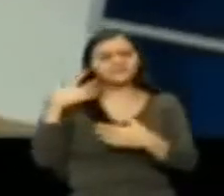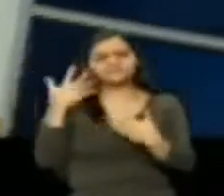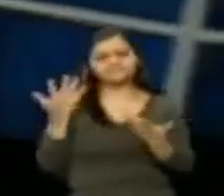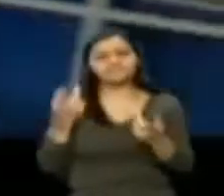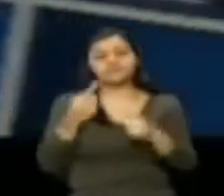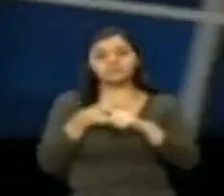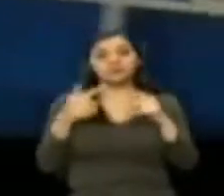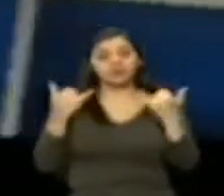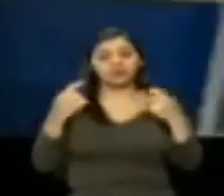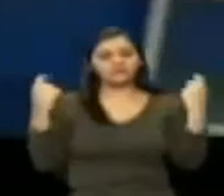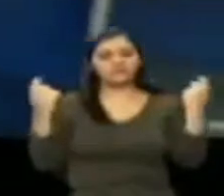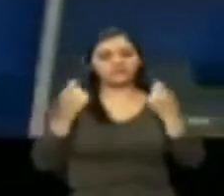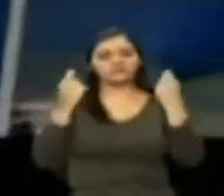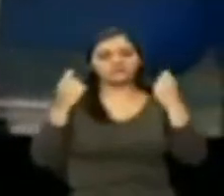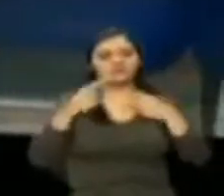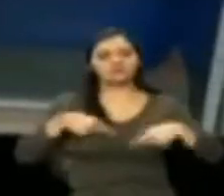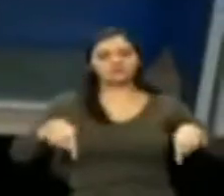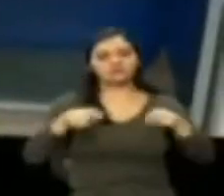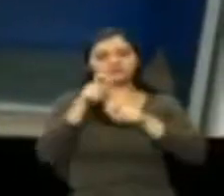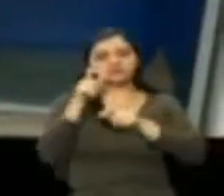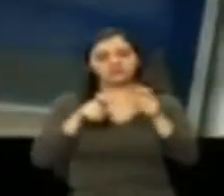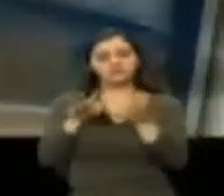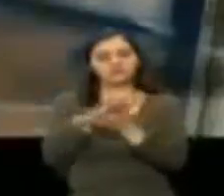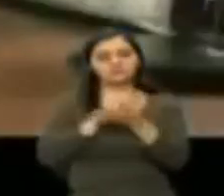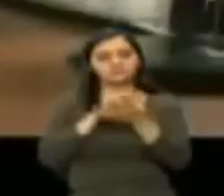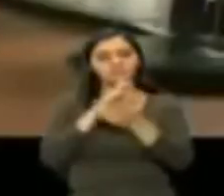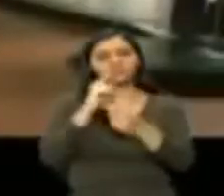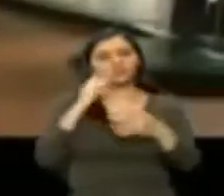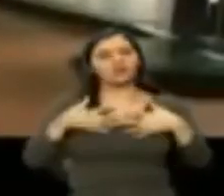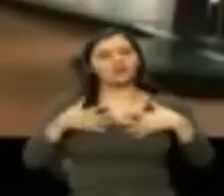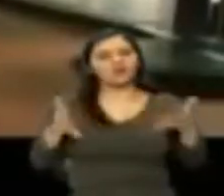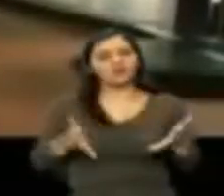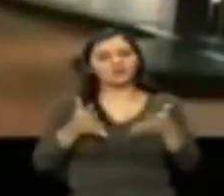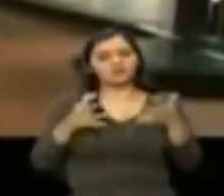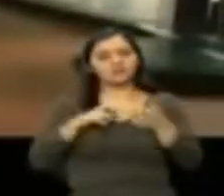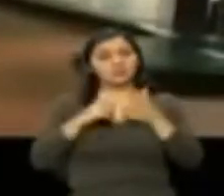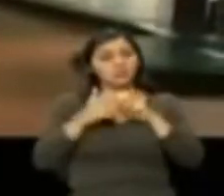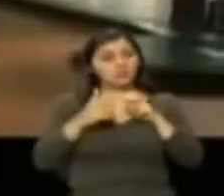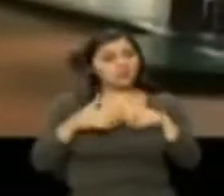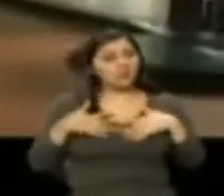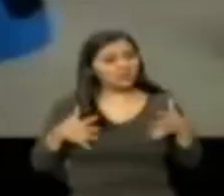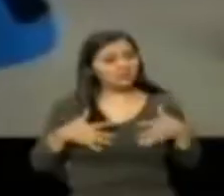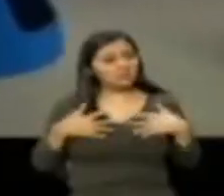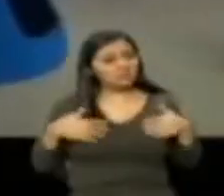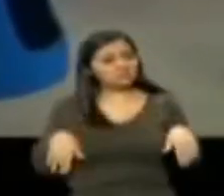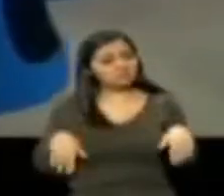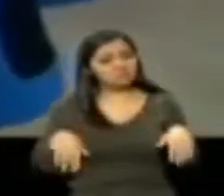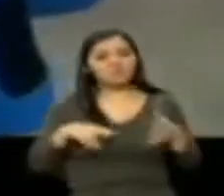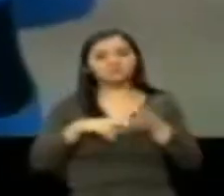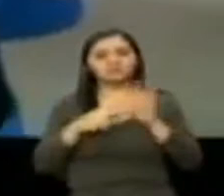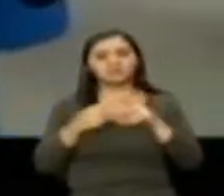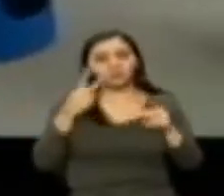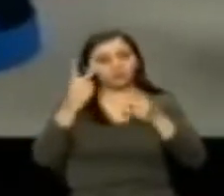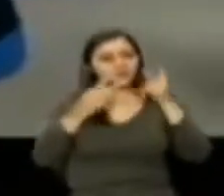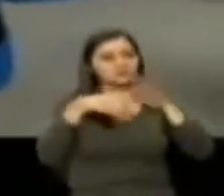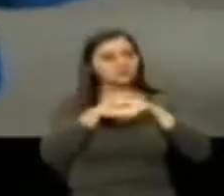la escuela es espectacular. Cuando estén medio desanimados, quieran recuperar el ánimo, vayan, visiten esa escuela, son realmente espectaculares. O sea,